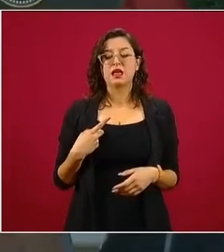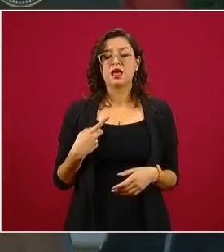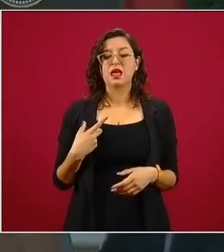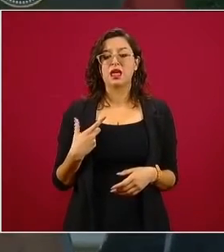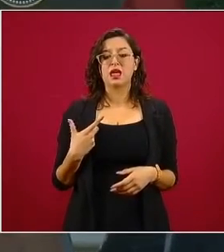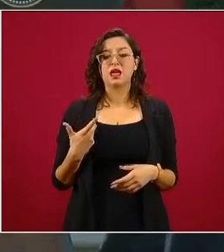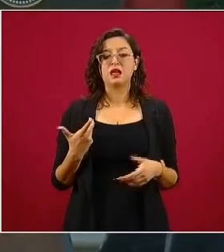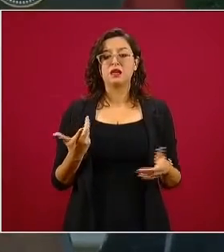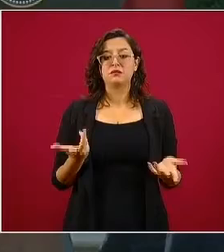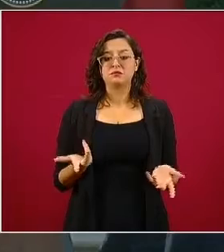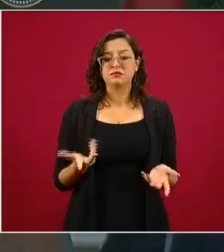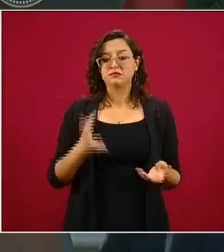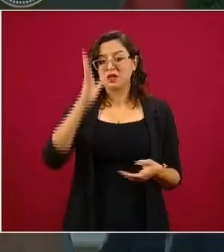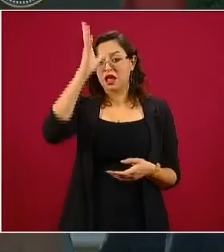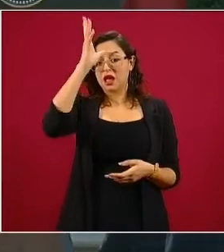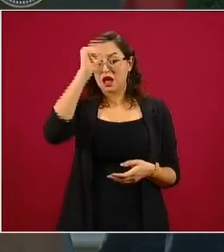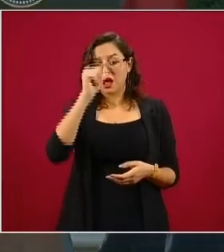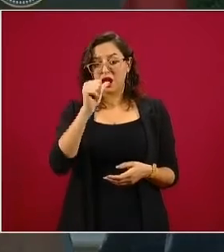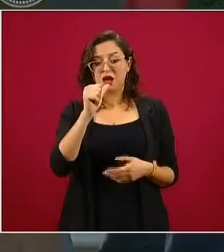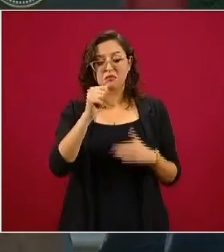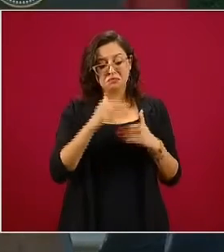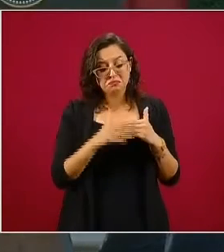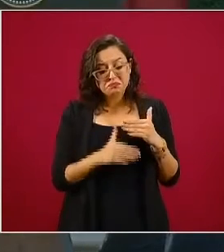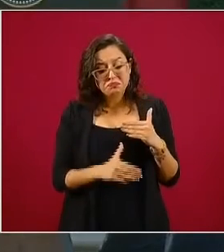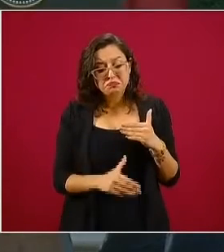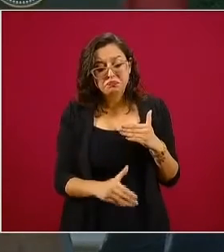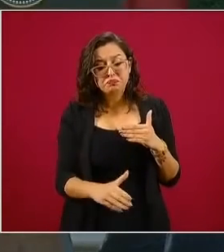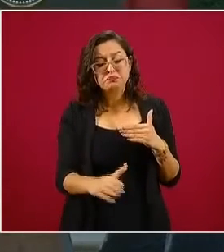significa la integración.